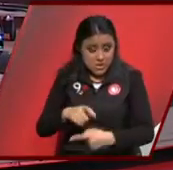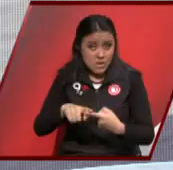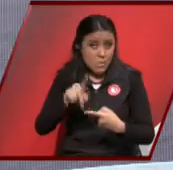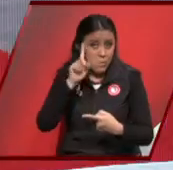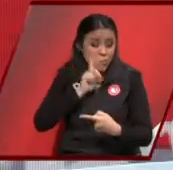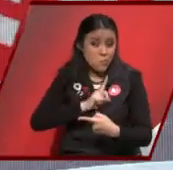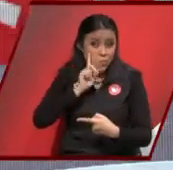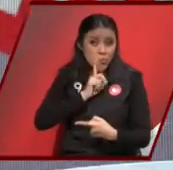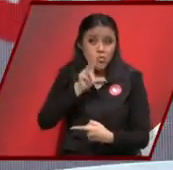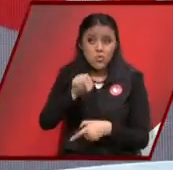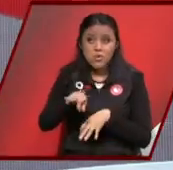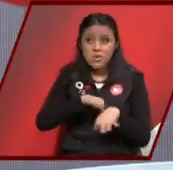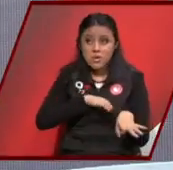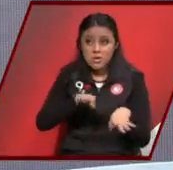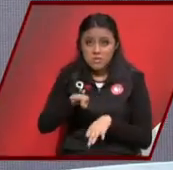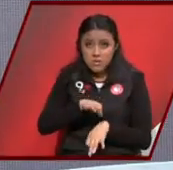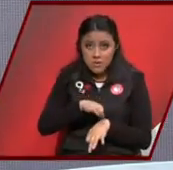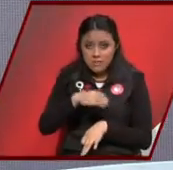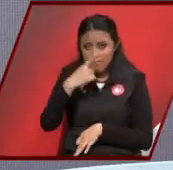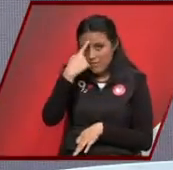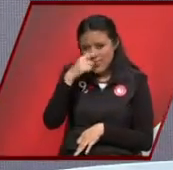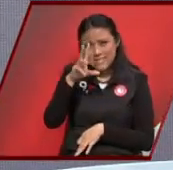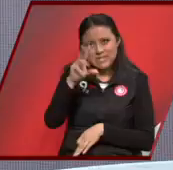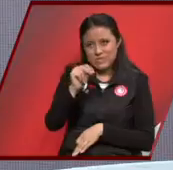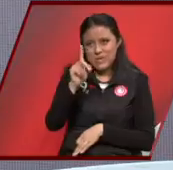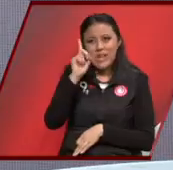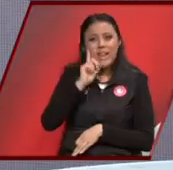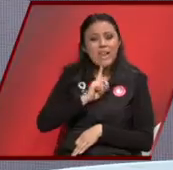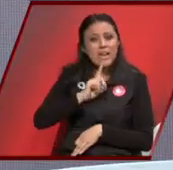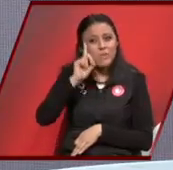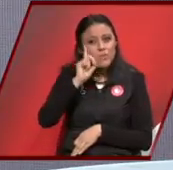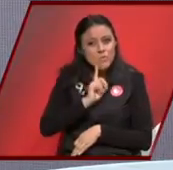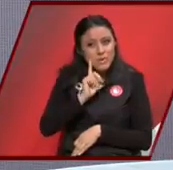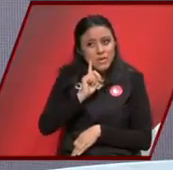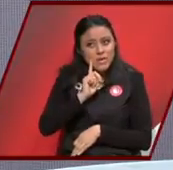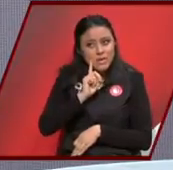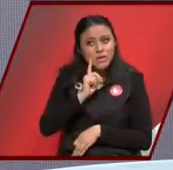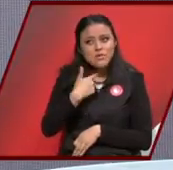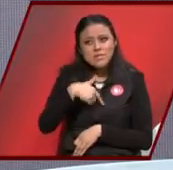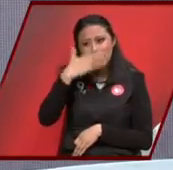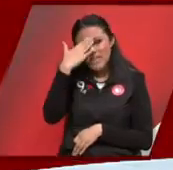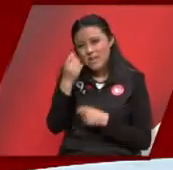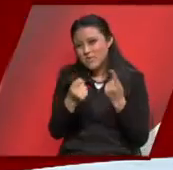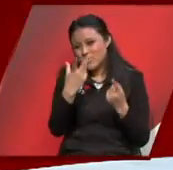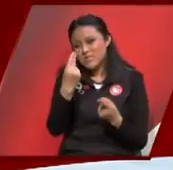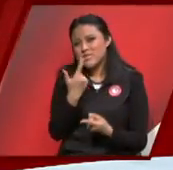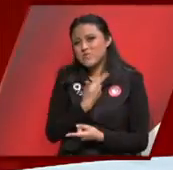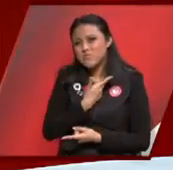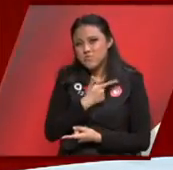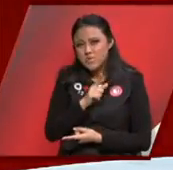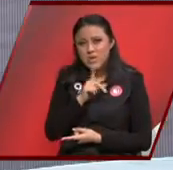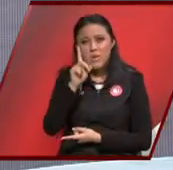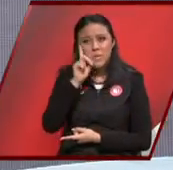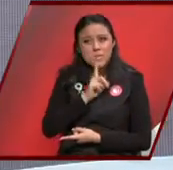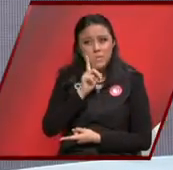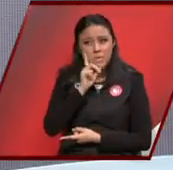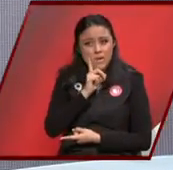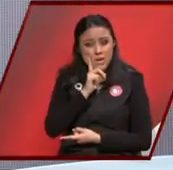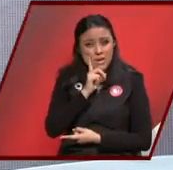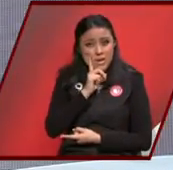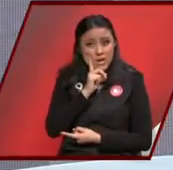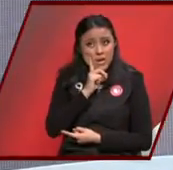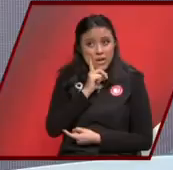no trabaja, no la ve fácil. La mujer yo sé que a muchos niños no les va a gustar, pero su mujer hace la